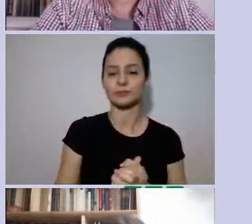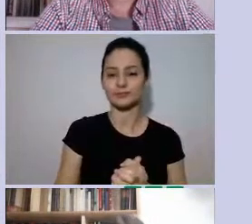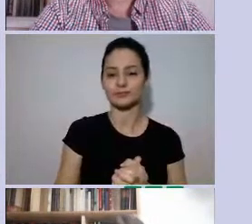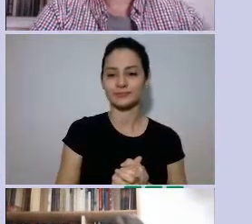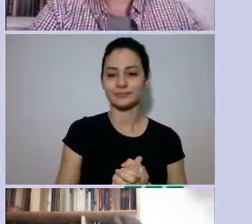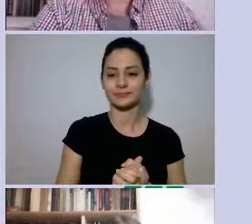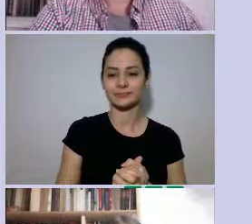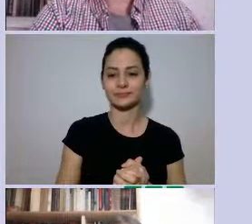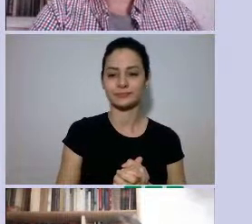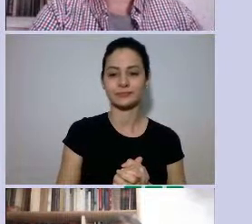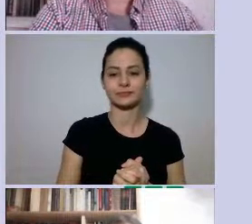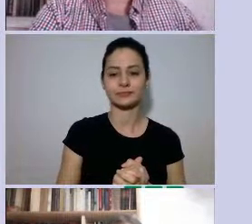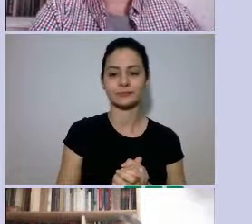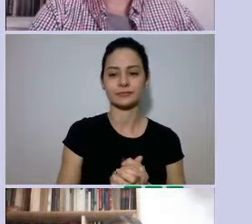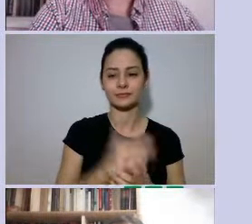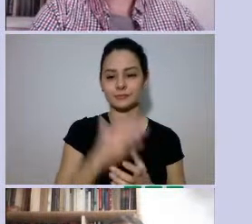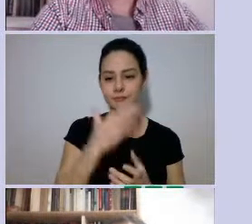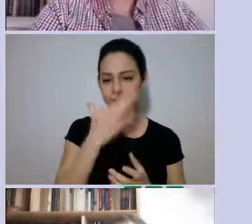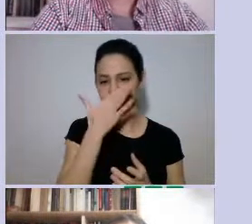bien.